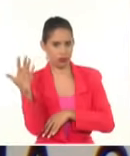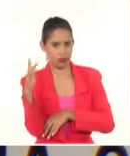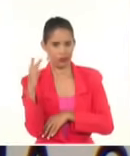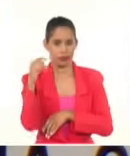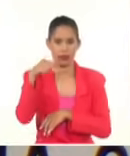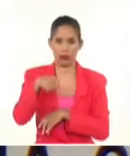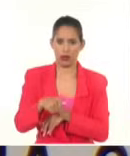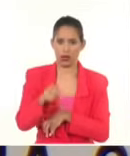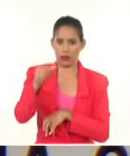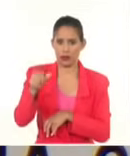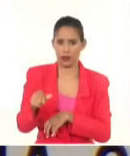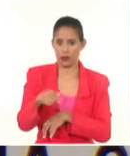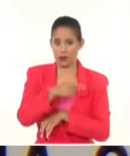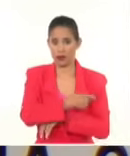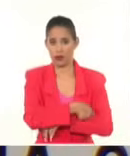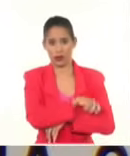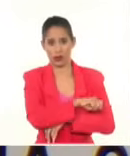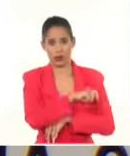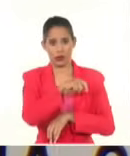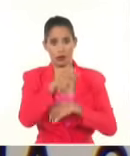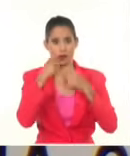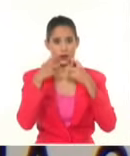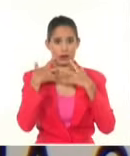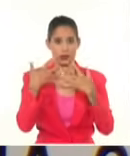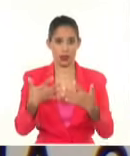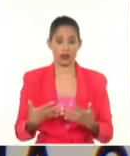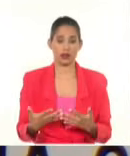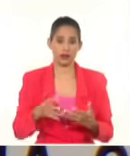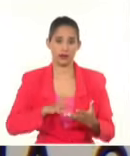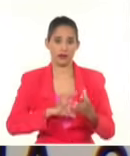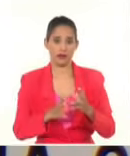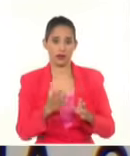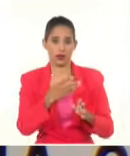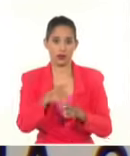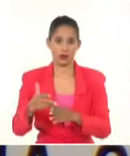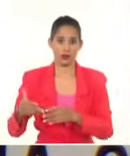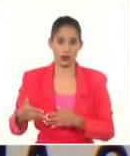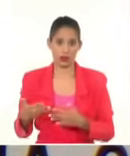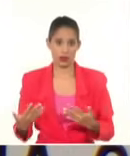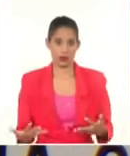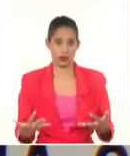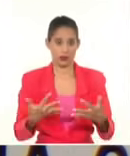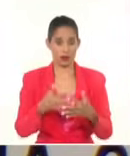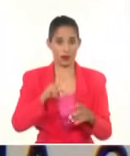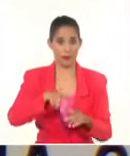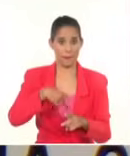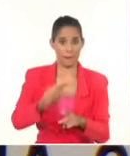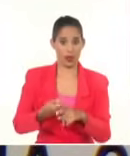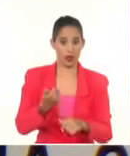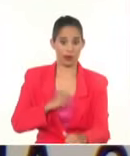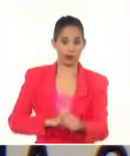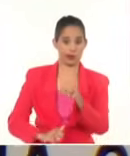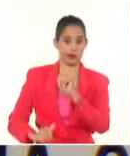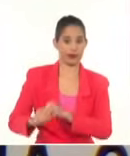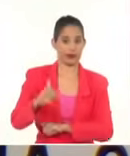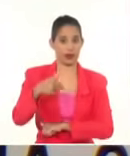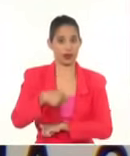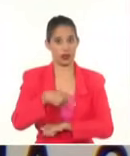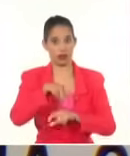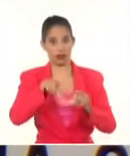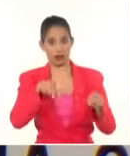donde sus objetivos incluyen la participación en el modelo económico, pero también el retorno a la patria de todos aquellos que cuentan con